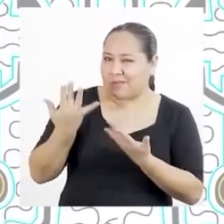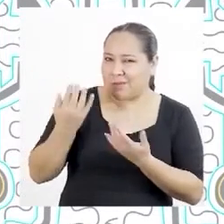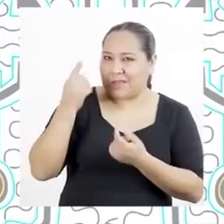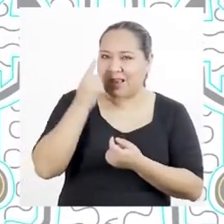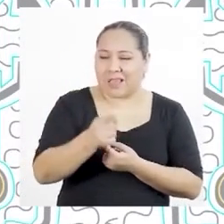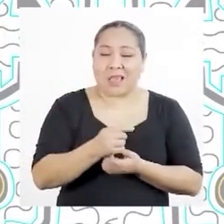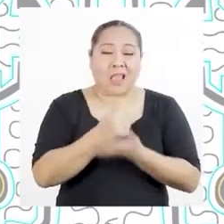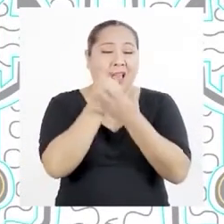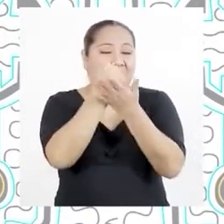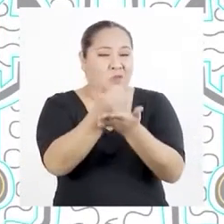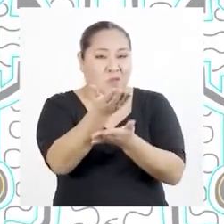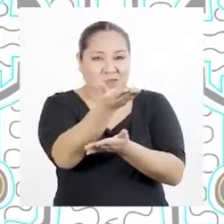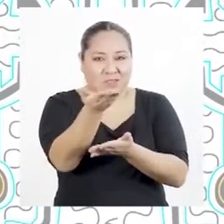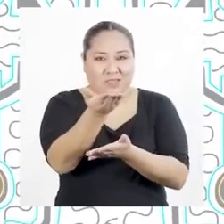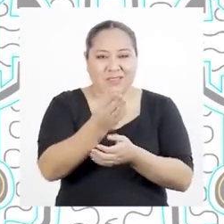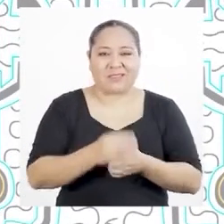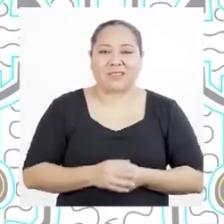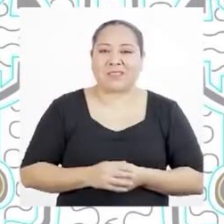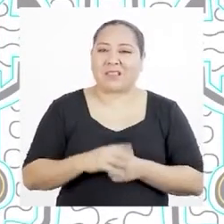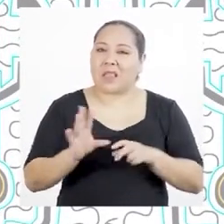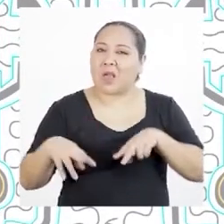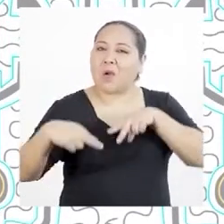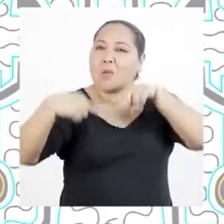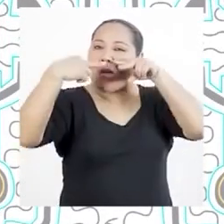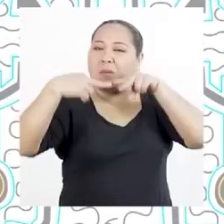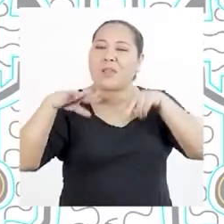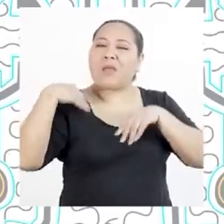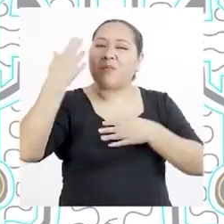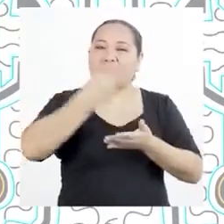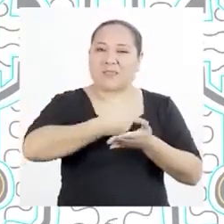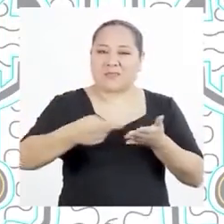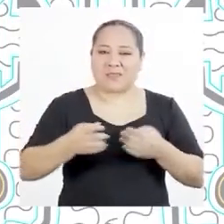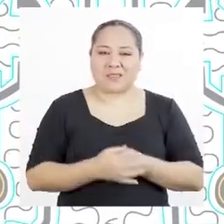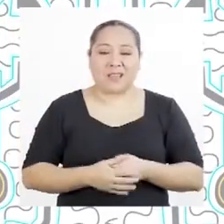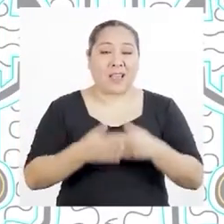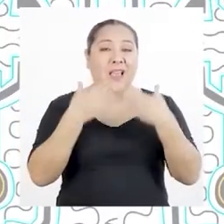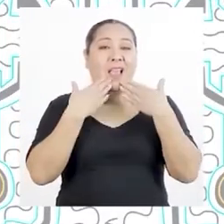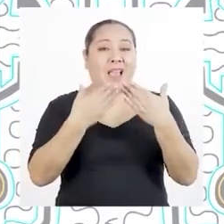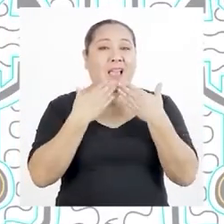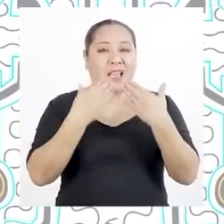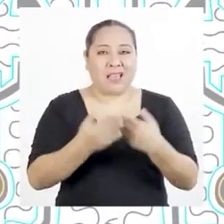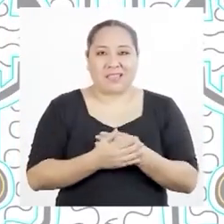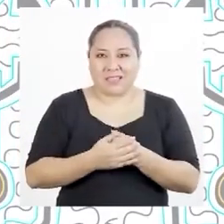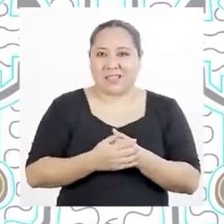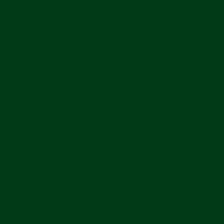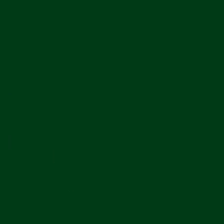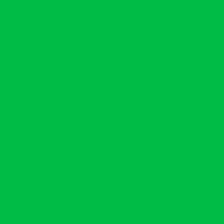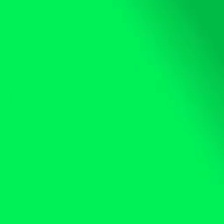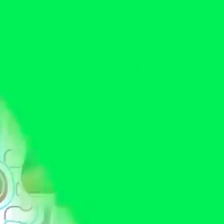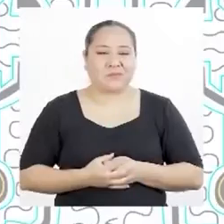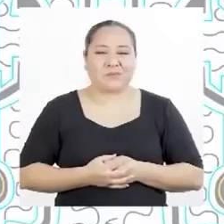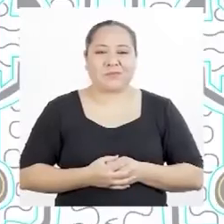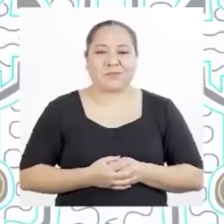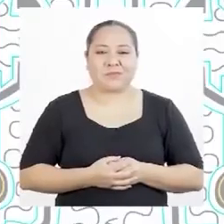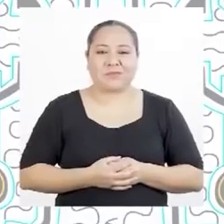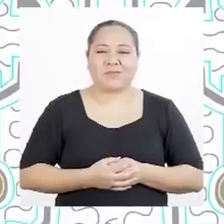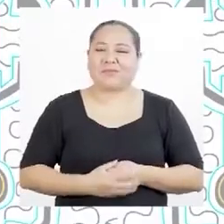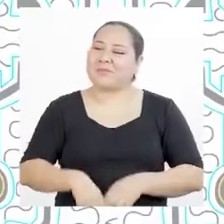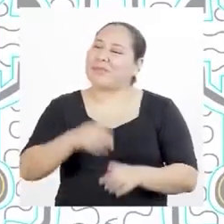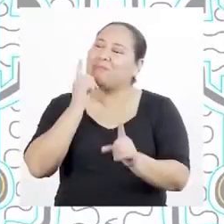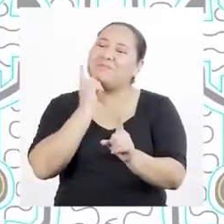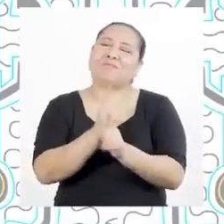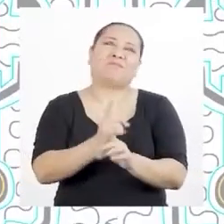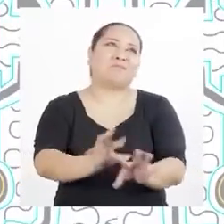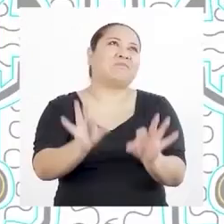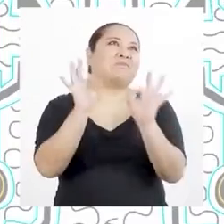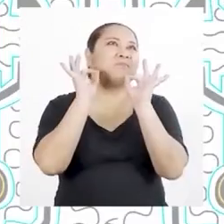que sea productiva para ustedes. Y nos vemos la próxima semana. Muchas gracias por su preferencia. ¡Eso